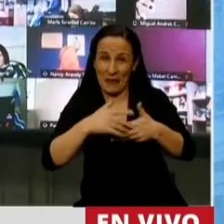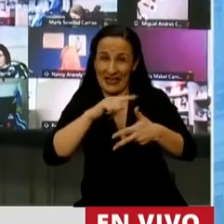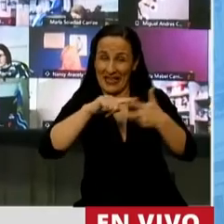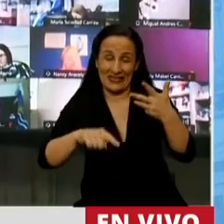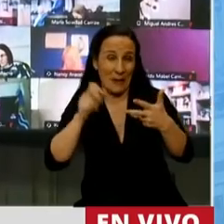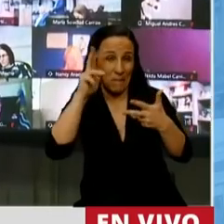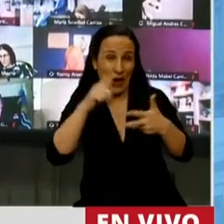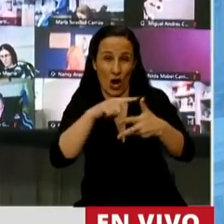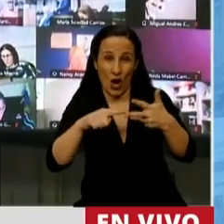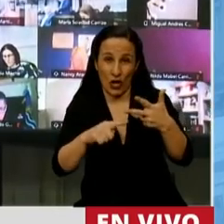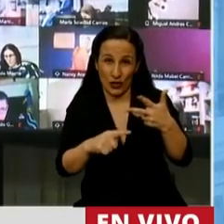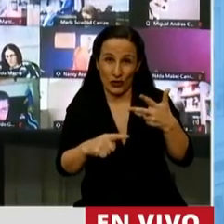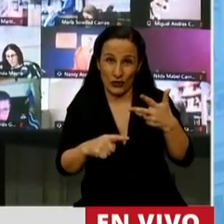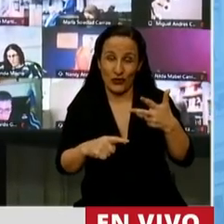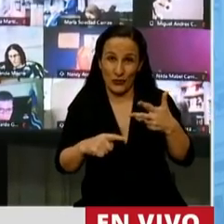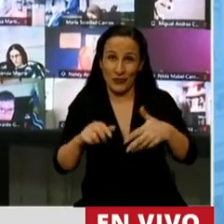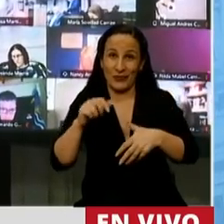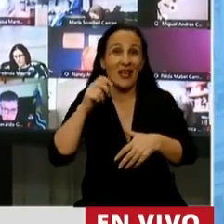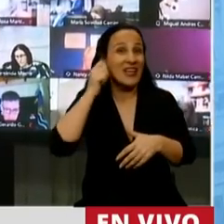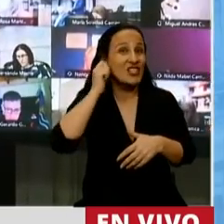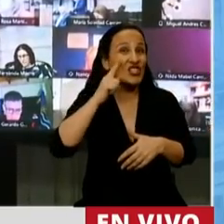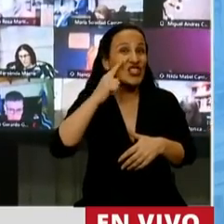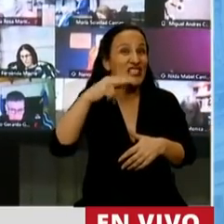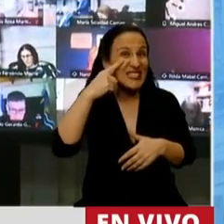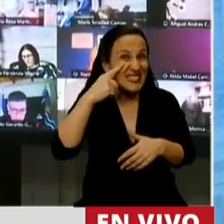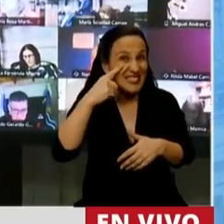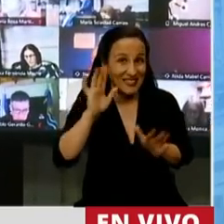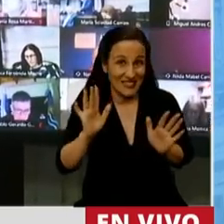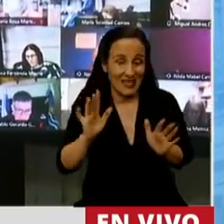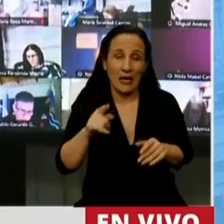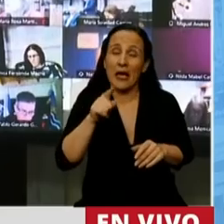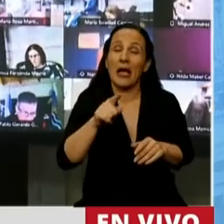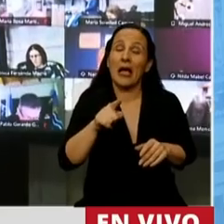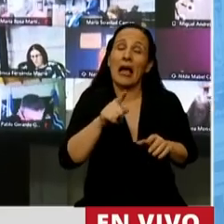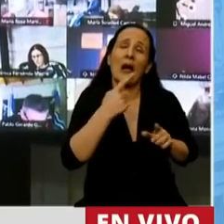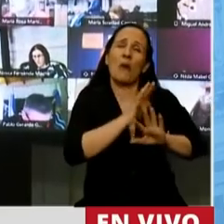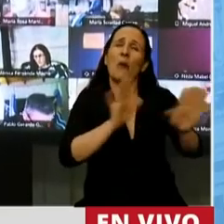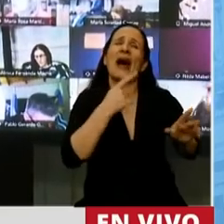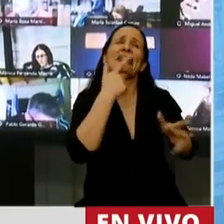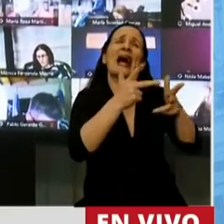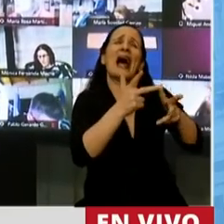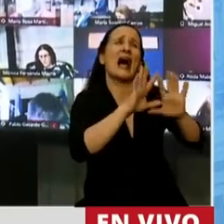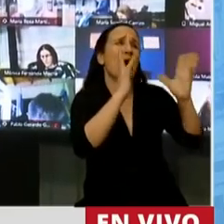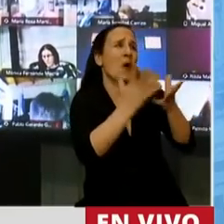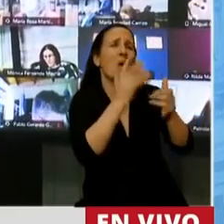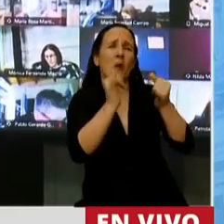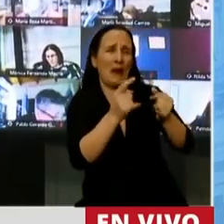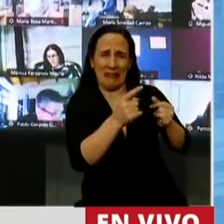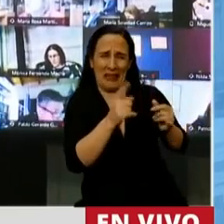latinoamérica entre los tres peores el jean y muchachos salgan del universo paralelo en el que viven